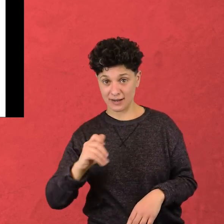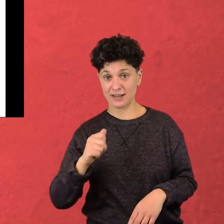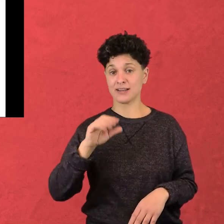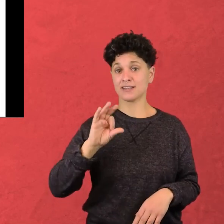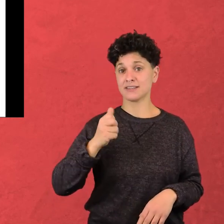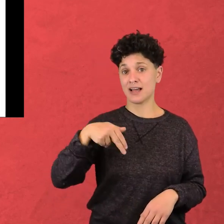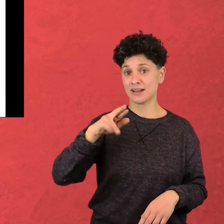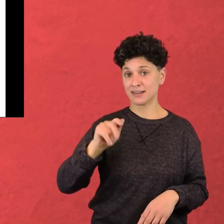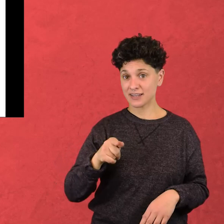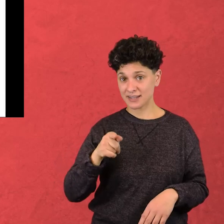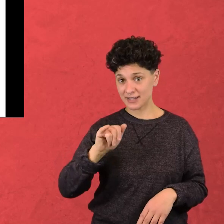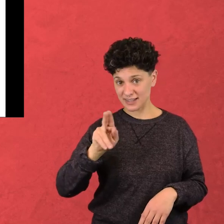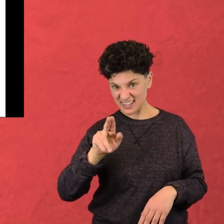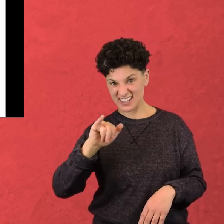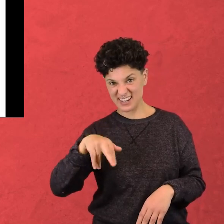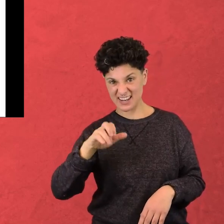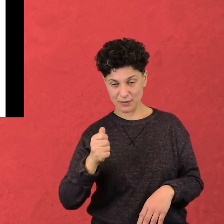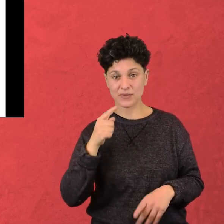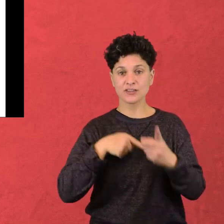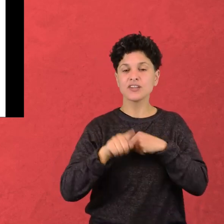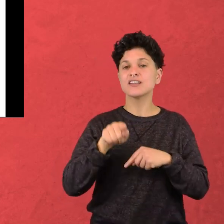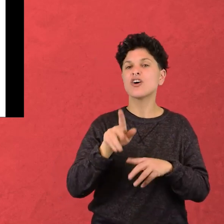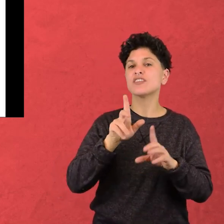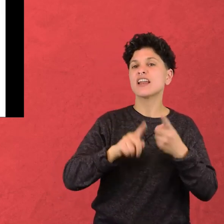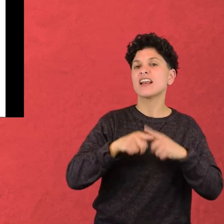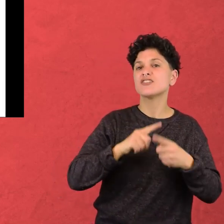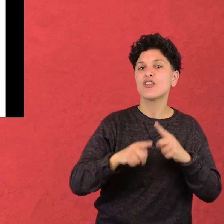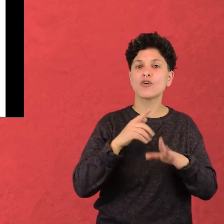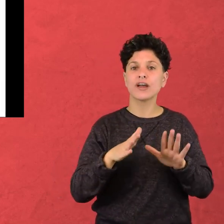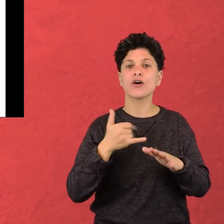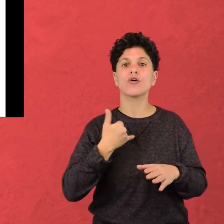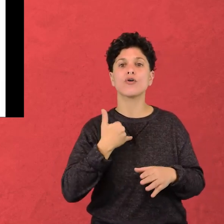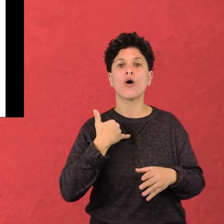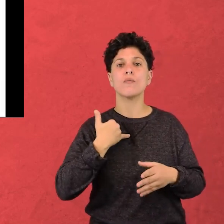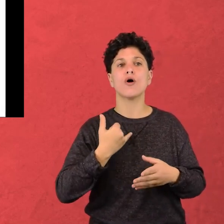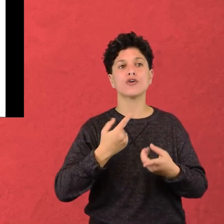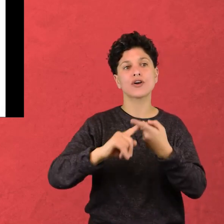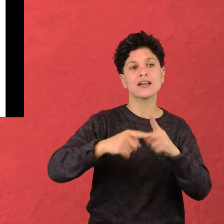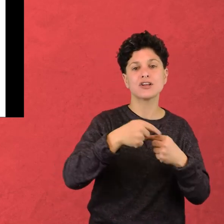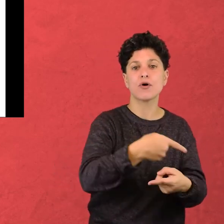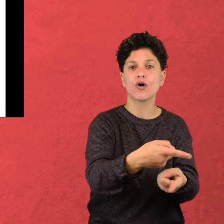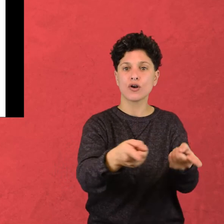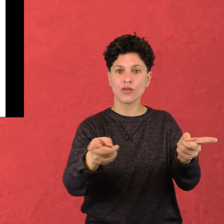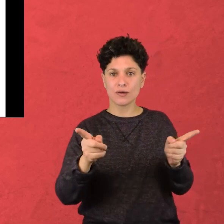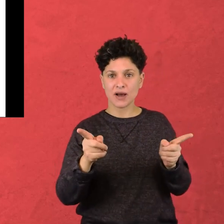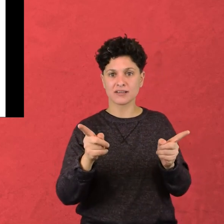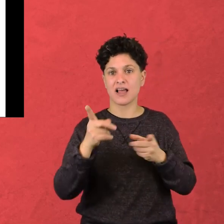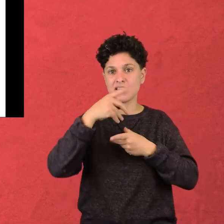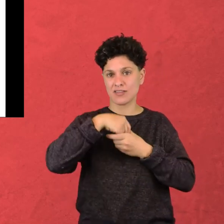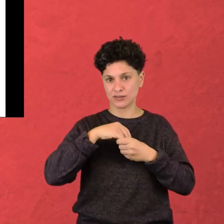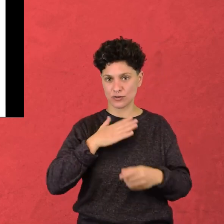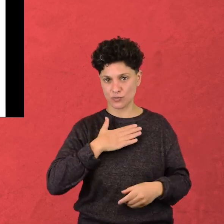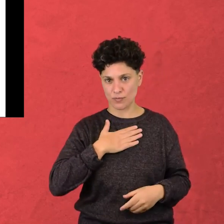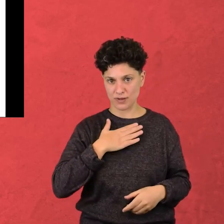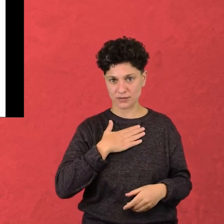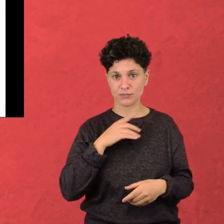de nuestra forma afectiva, de cómo reaccionamos ante la vida y ante las acciones de otros y de